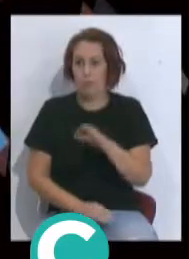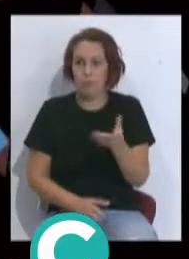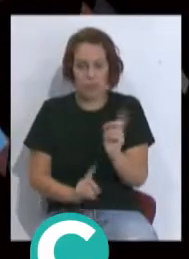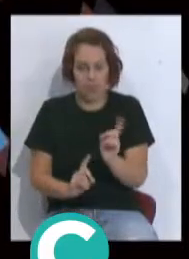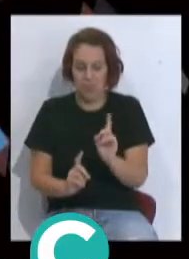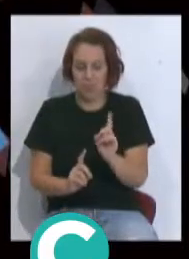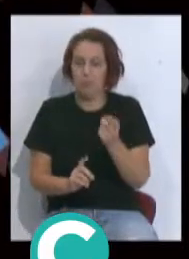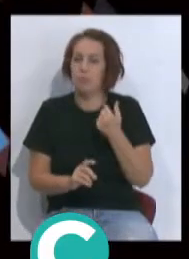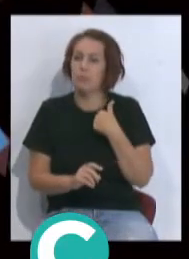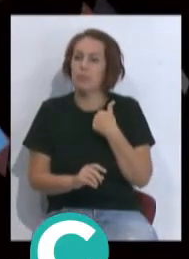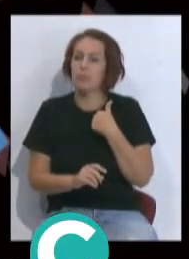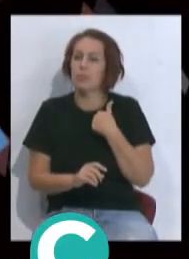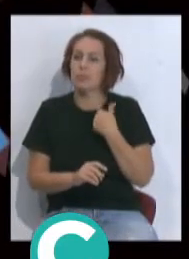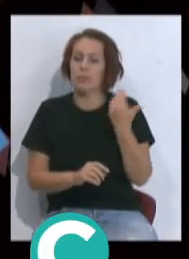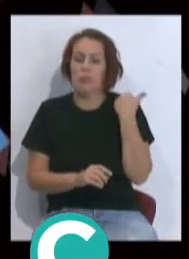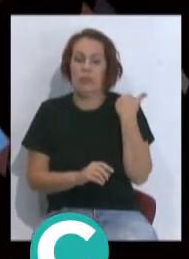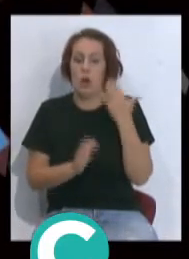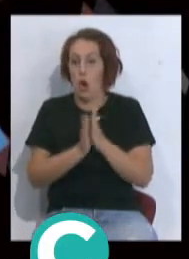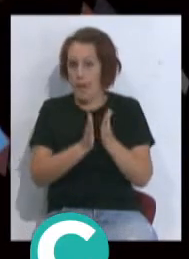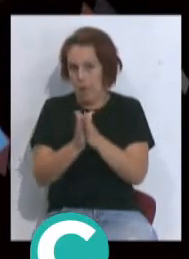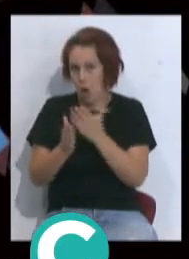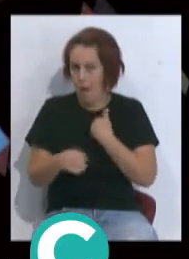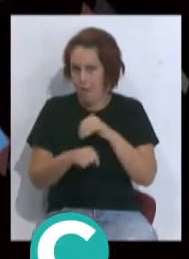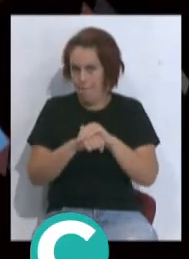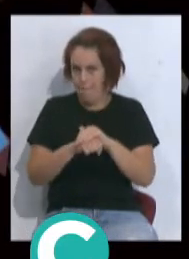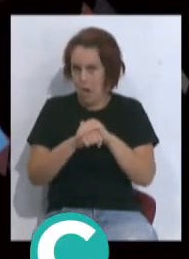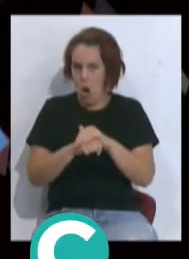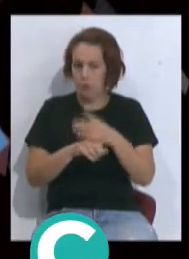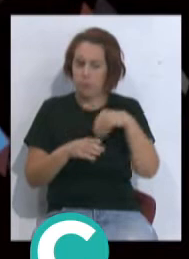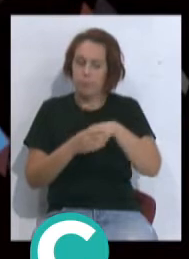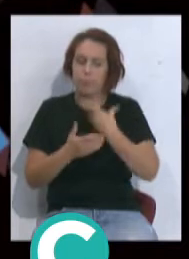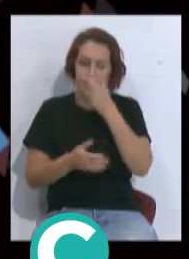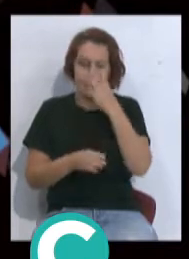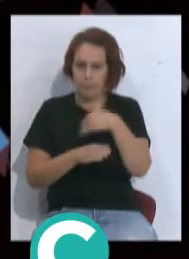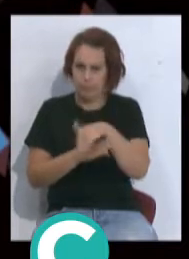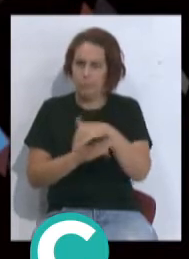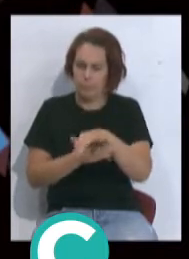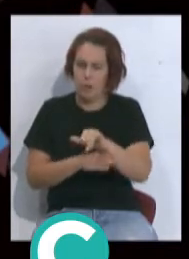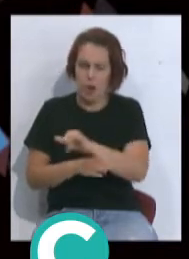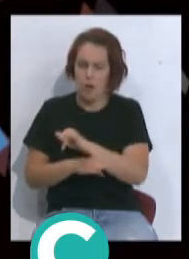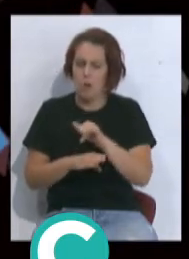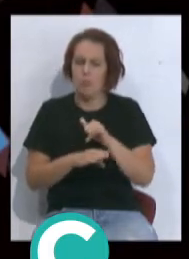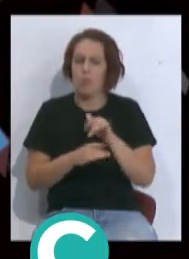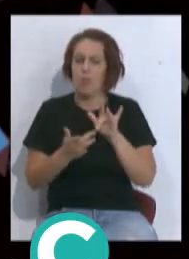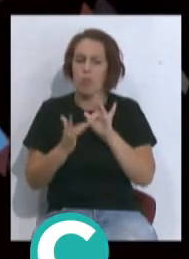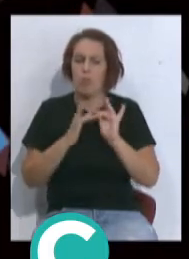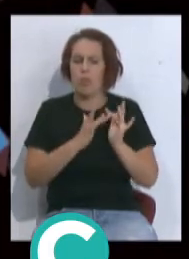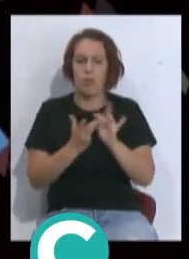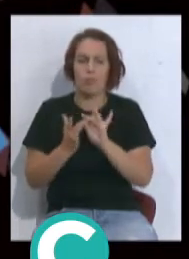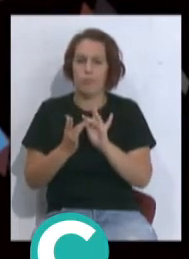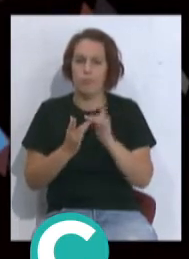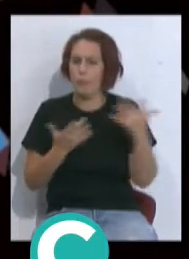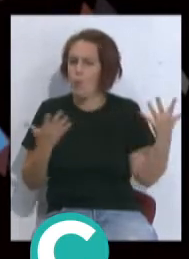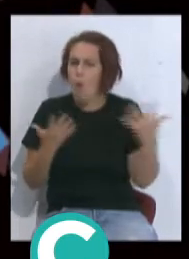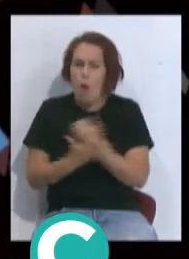lo he comentado, ¿no?, en los últimos días con compañeros, tengo muchos amigos dentro del carnaval callejero, y todos creo que desde el minuto uno han tenido